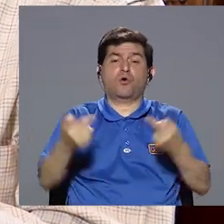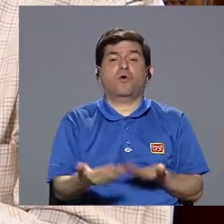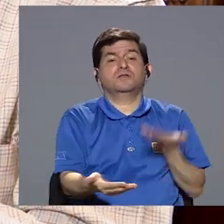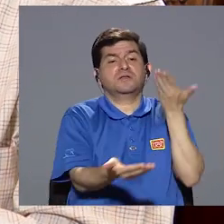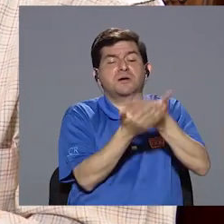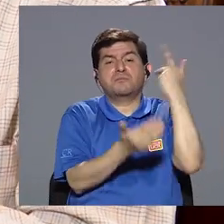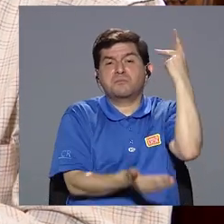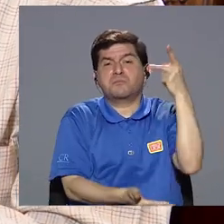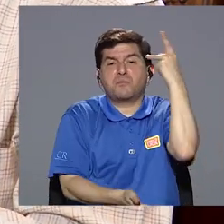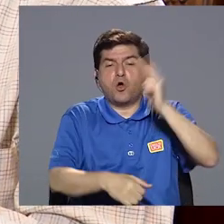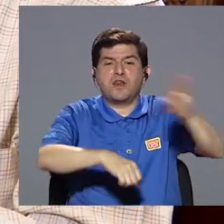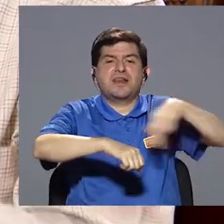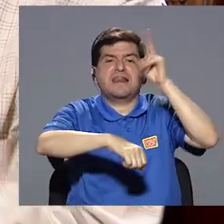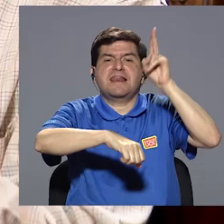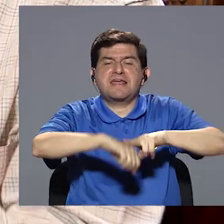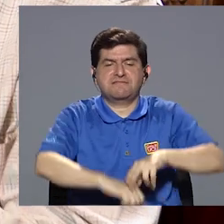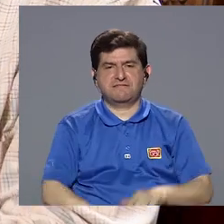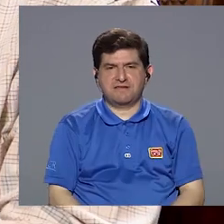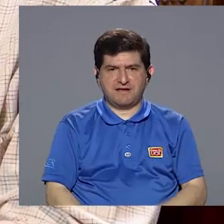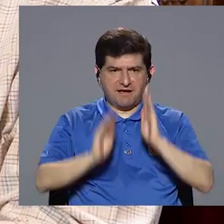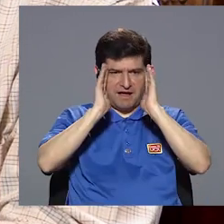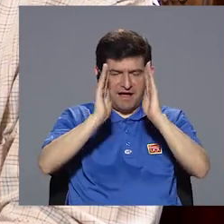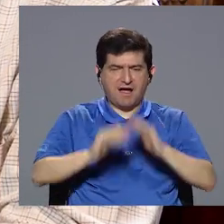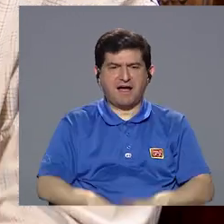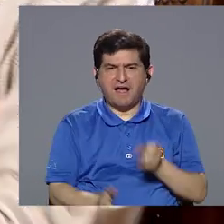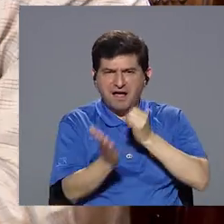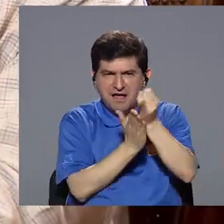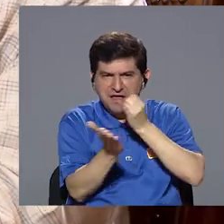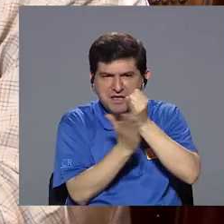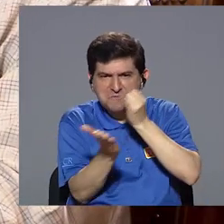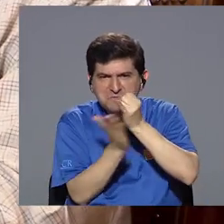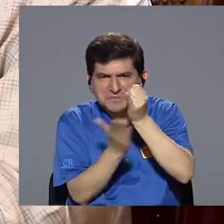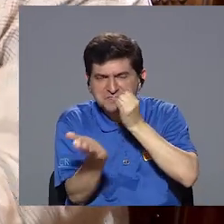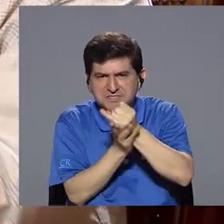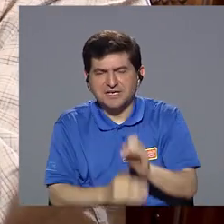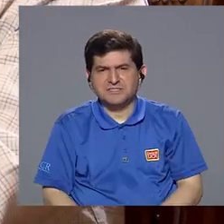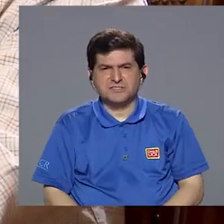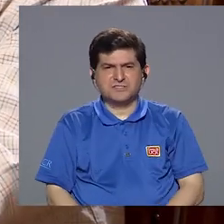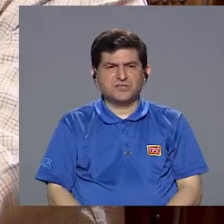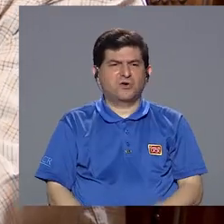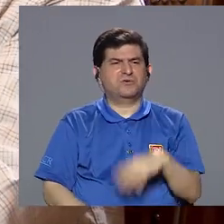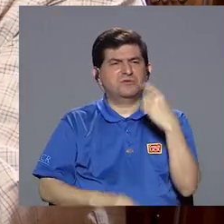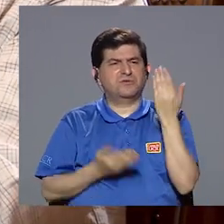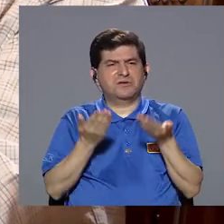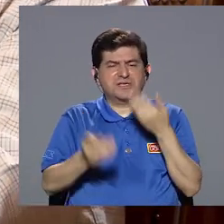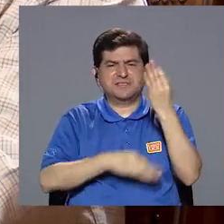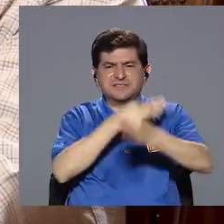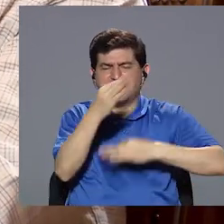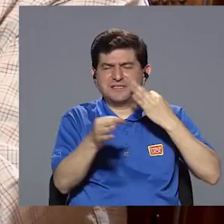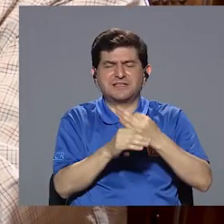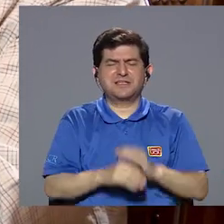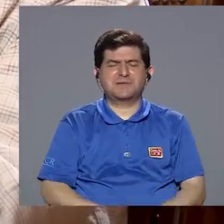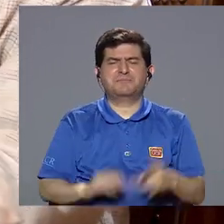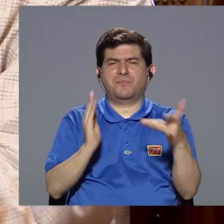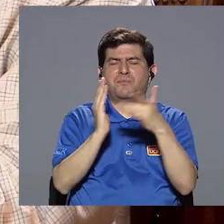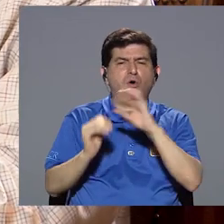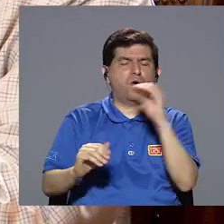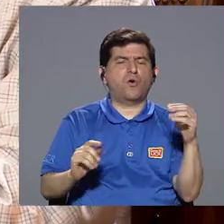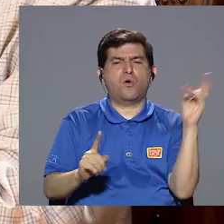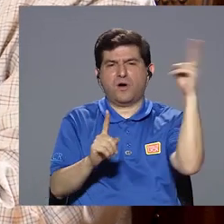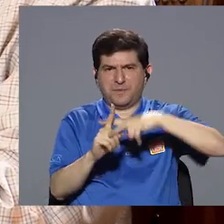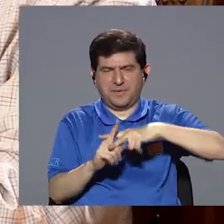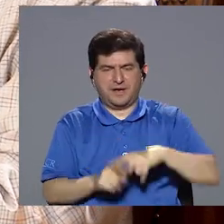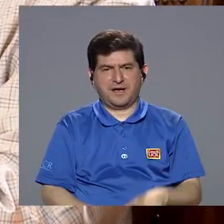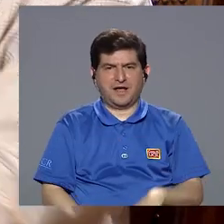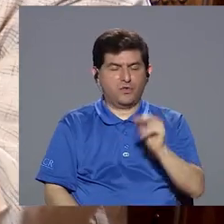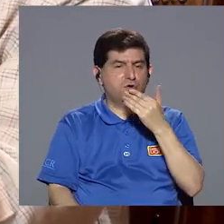propuestas políticas nacionales que han dirigido la investigación ha tratado dirigir la investigación netamente tecnológica aplica que es